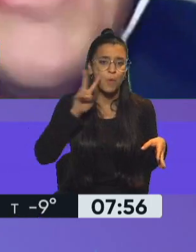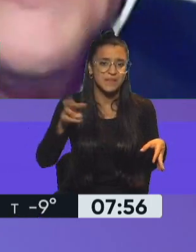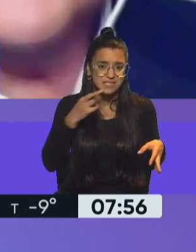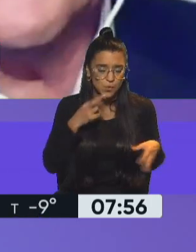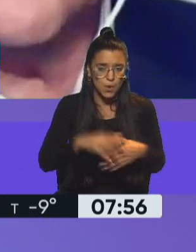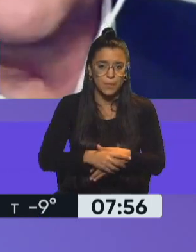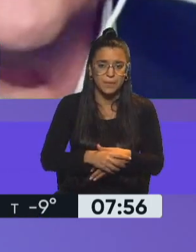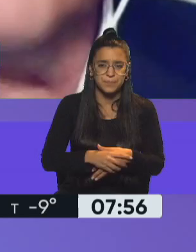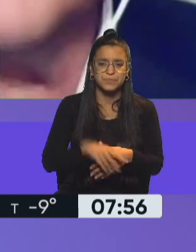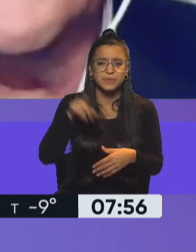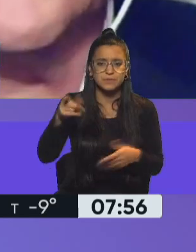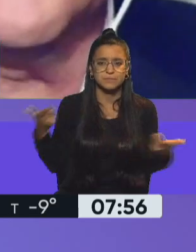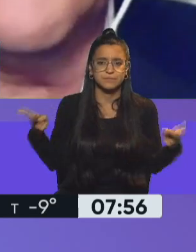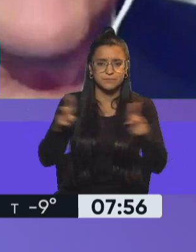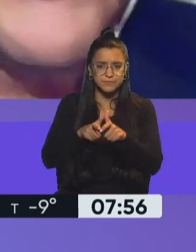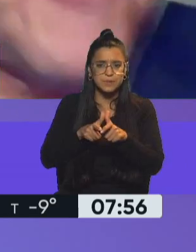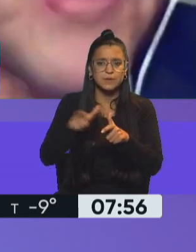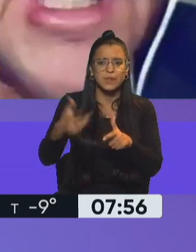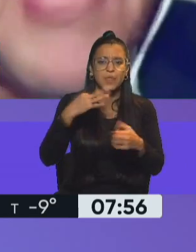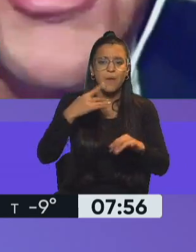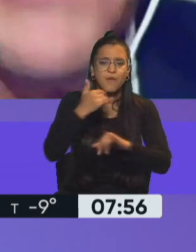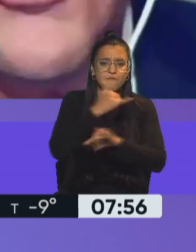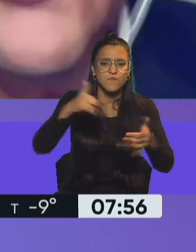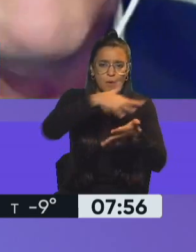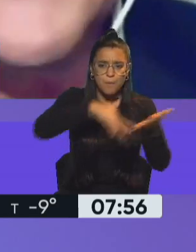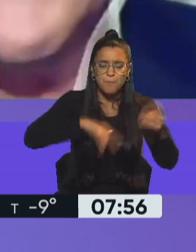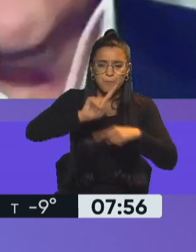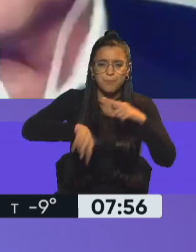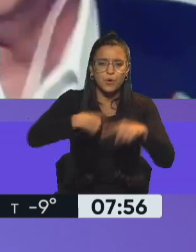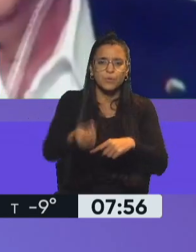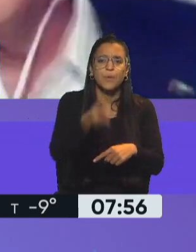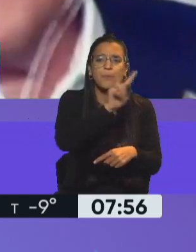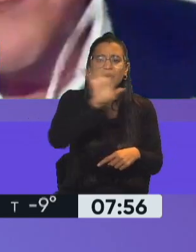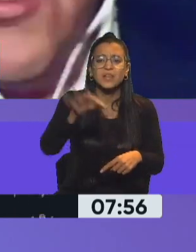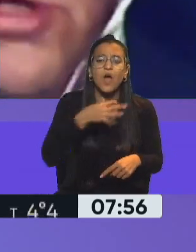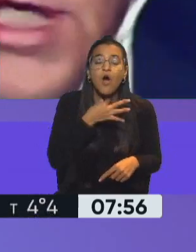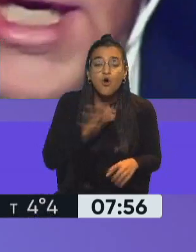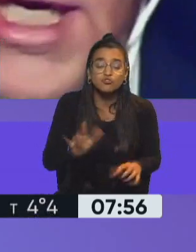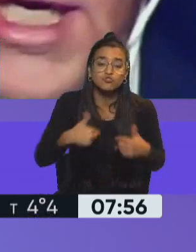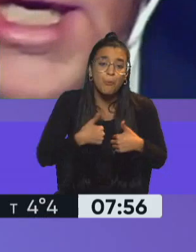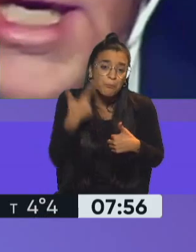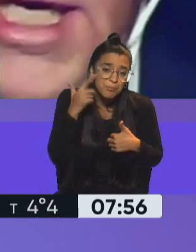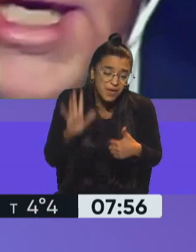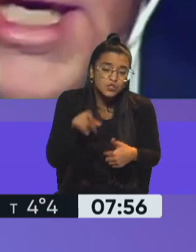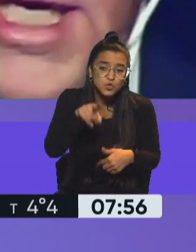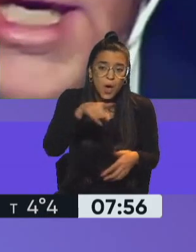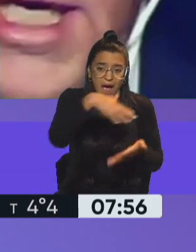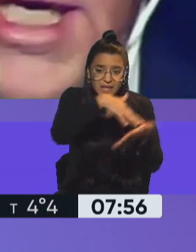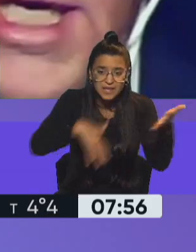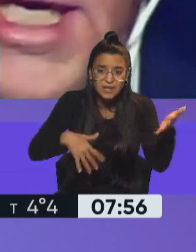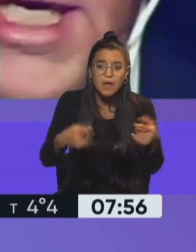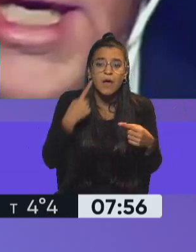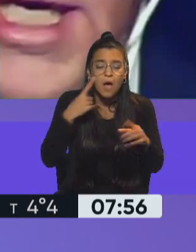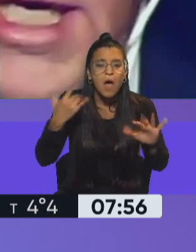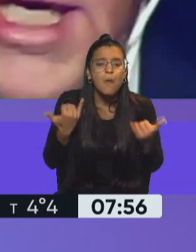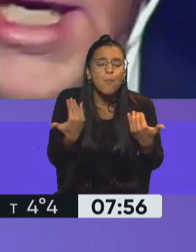2019. Ariel. Esa comisión tiene que elevar un informe el próximo 20 de agosto, así que supongo que allí